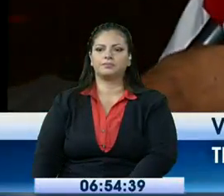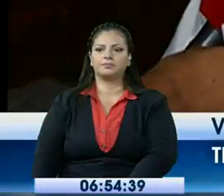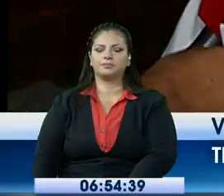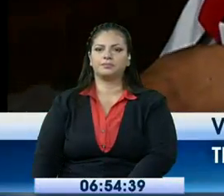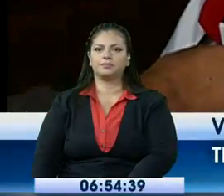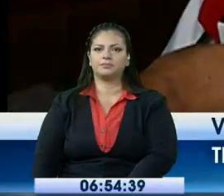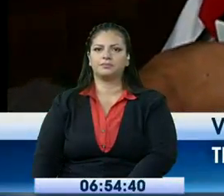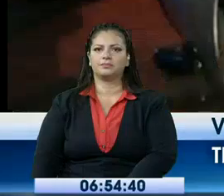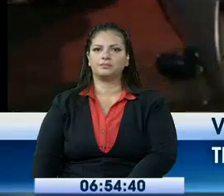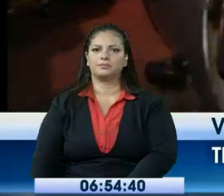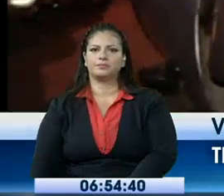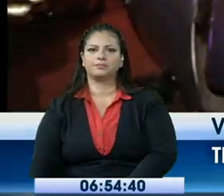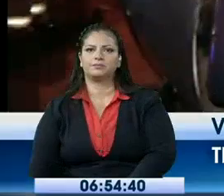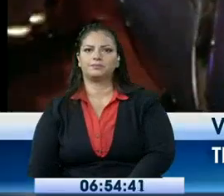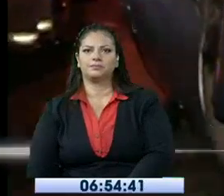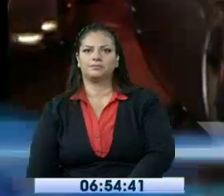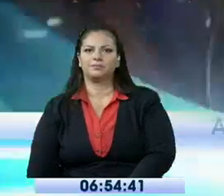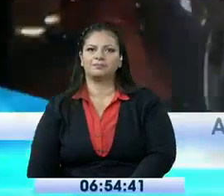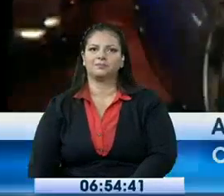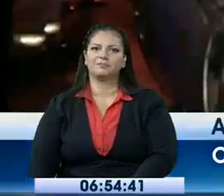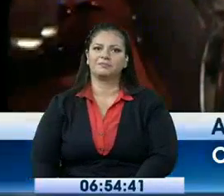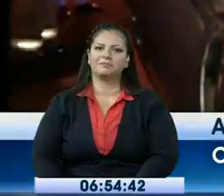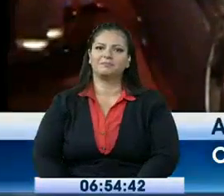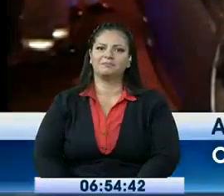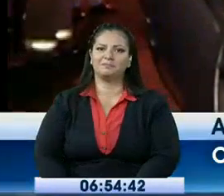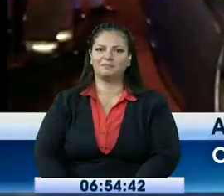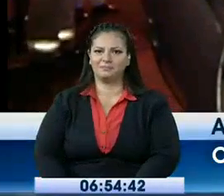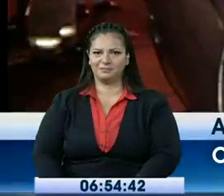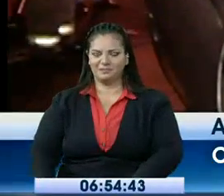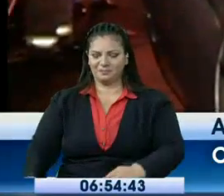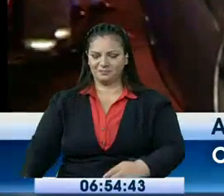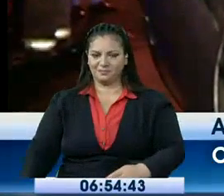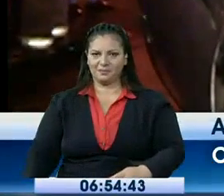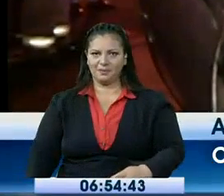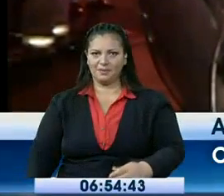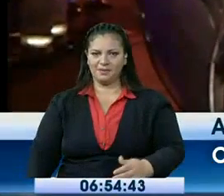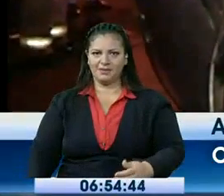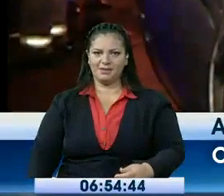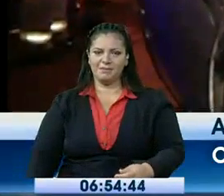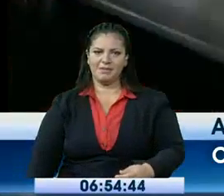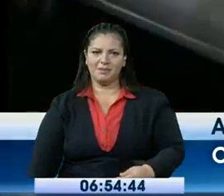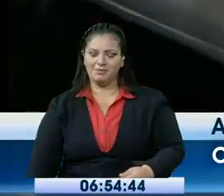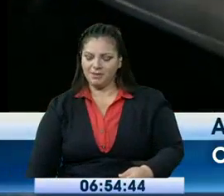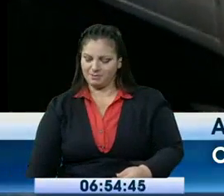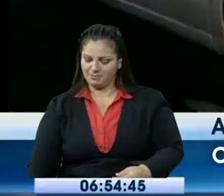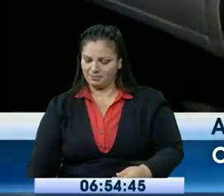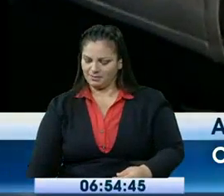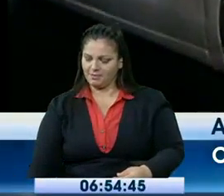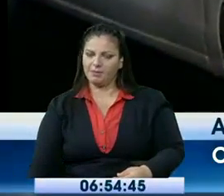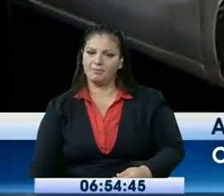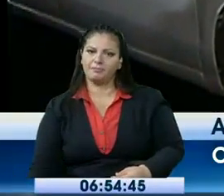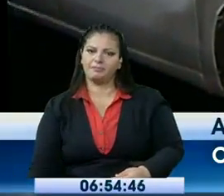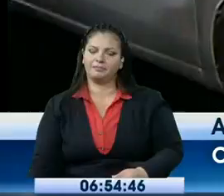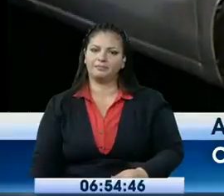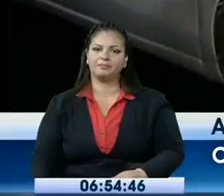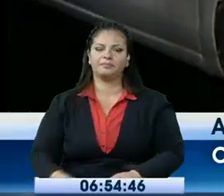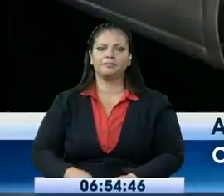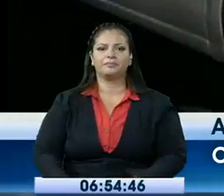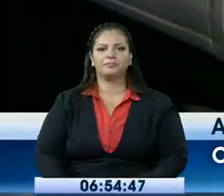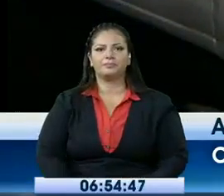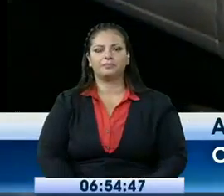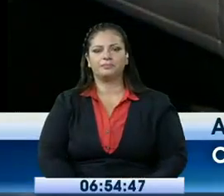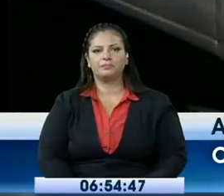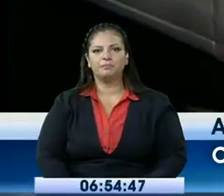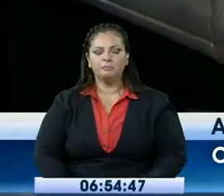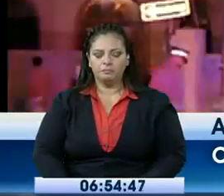mañana. Es insoportable, ya estamos acostumbrados, aquí hay choque a diestra y siniestra, papá. ¿Ah? ¿Tema